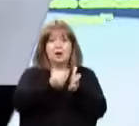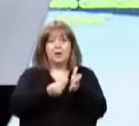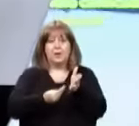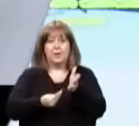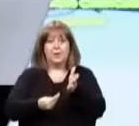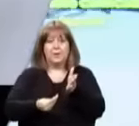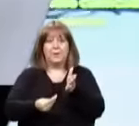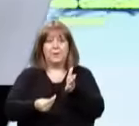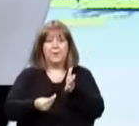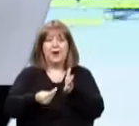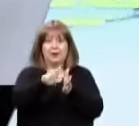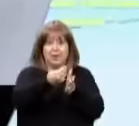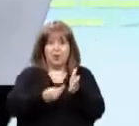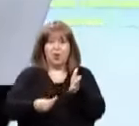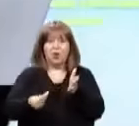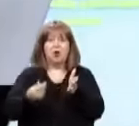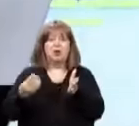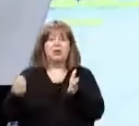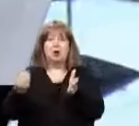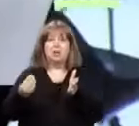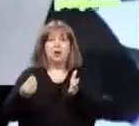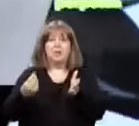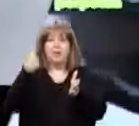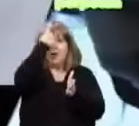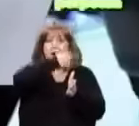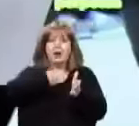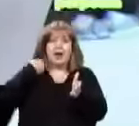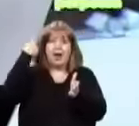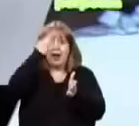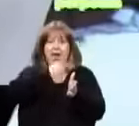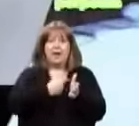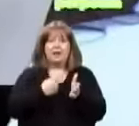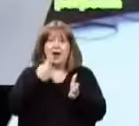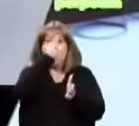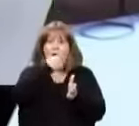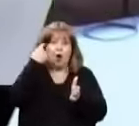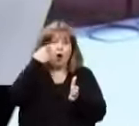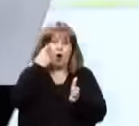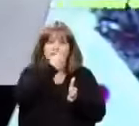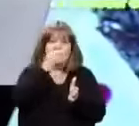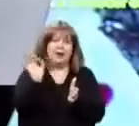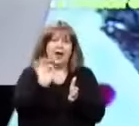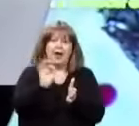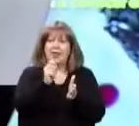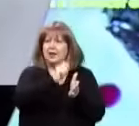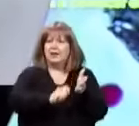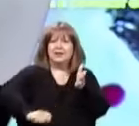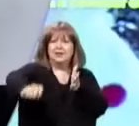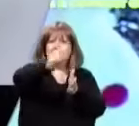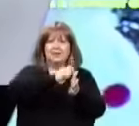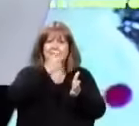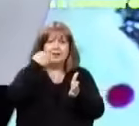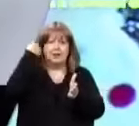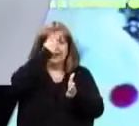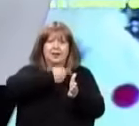él graficar, diríamos, una persona completa, y esto es un indicio ya de que había abuso, por ejemplo, ¿no? O sea, sus